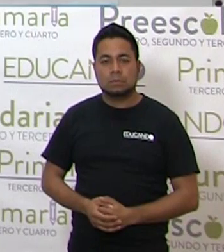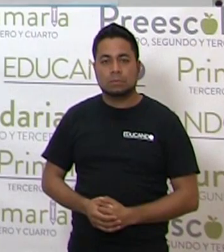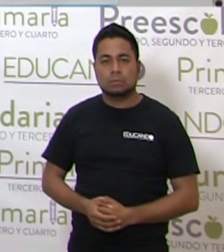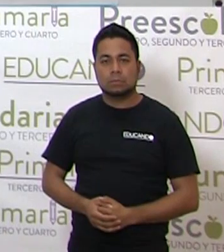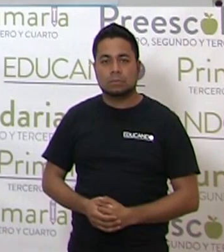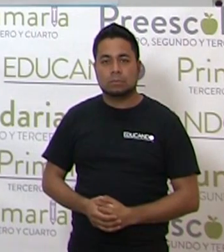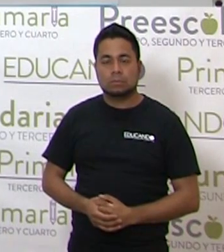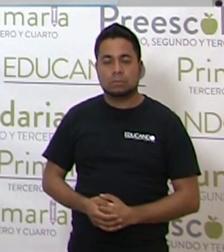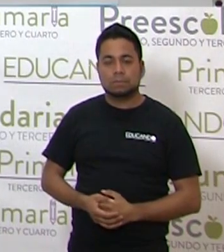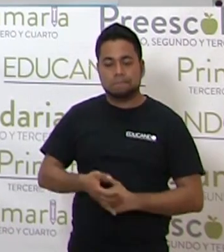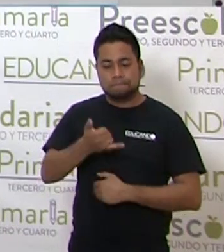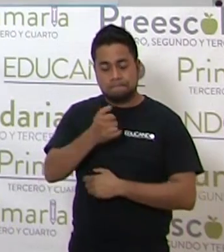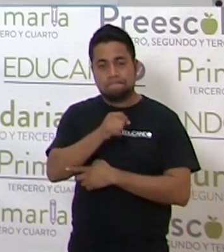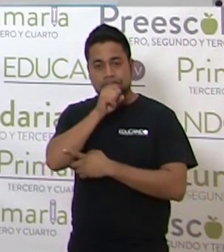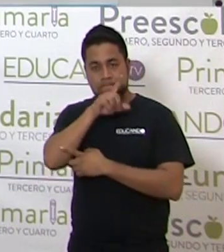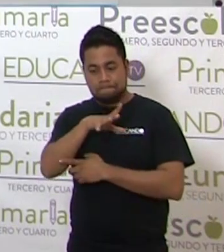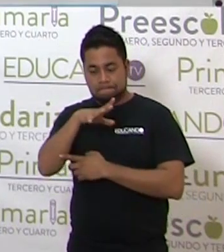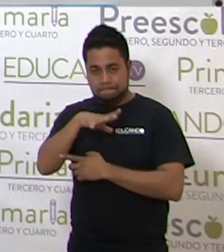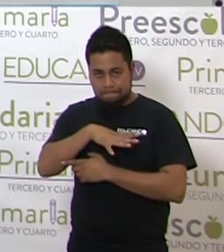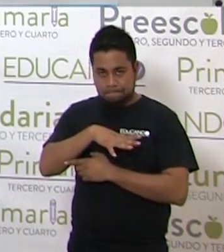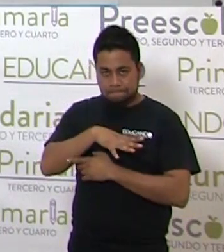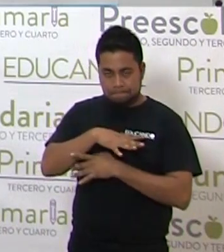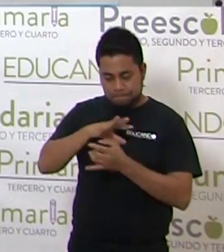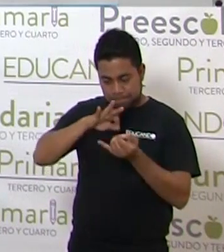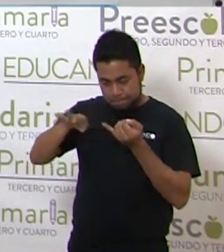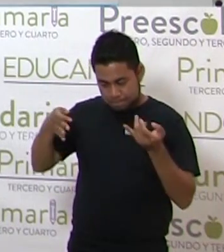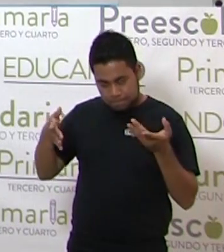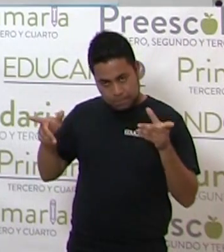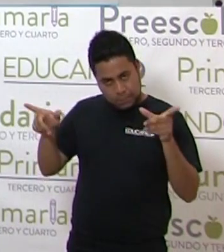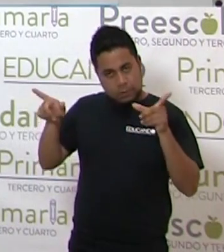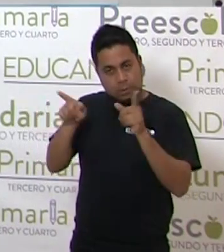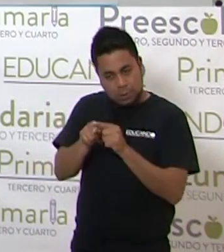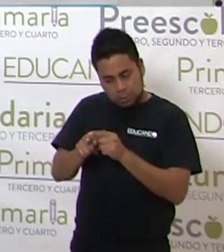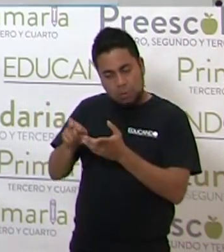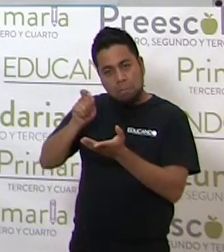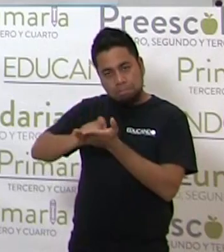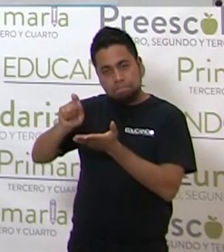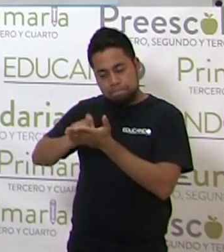y tiene un cierre o conclusión.